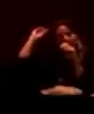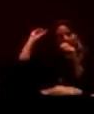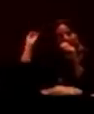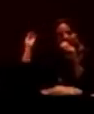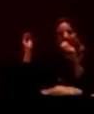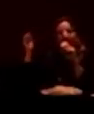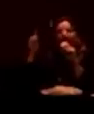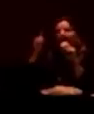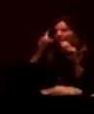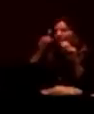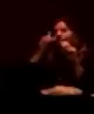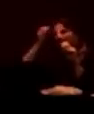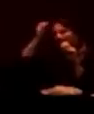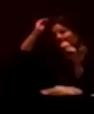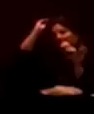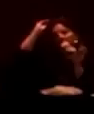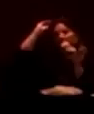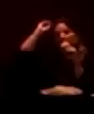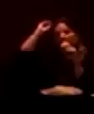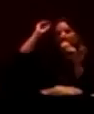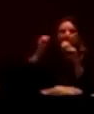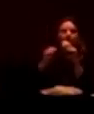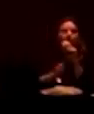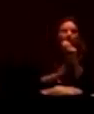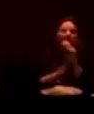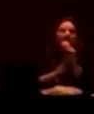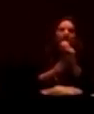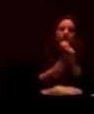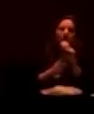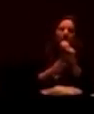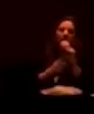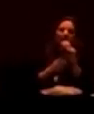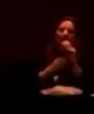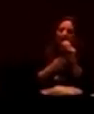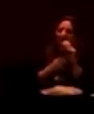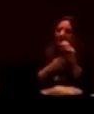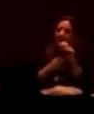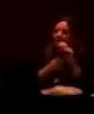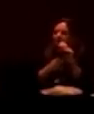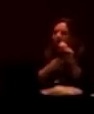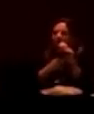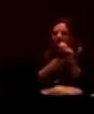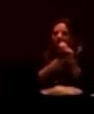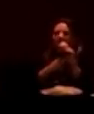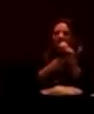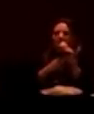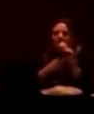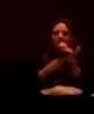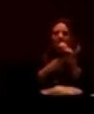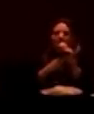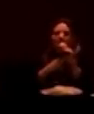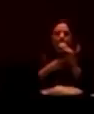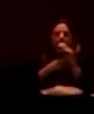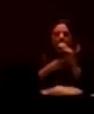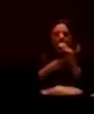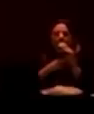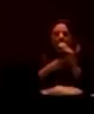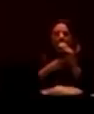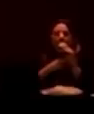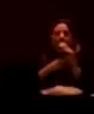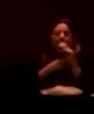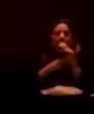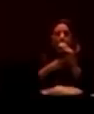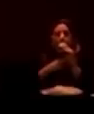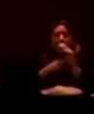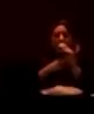es que habiendo obtenido documentos por parte de las revisiones que hicimos durante muchos días